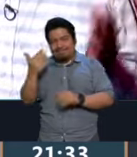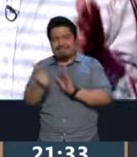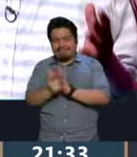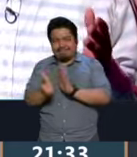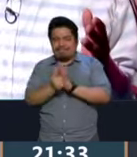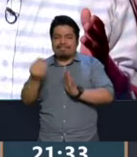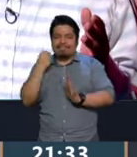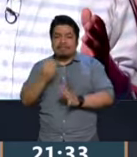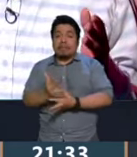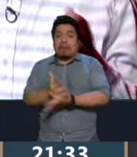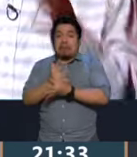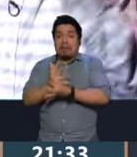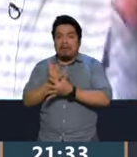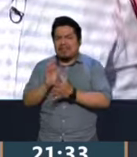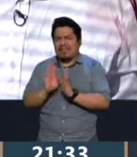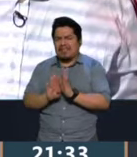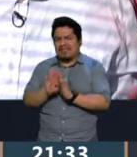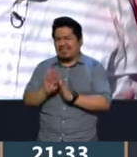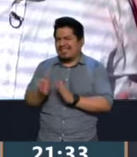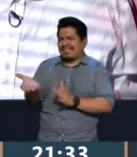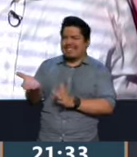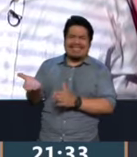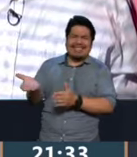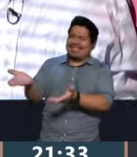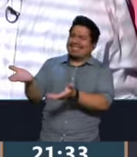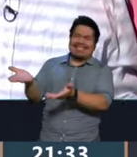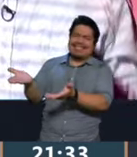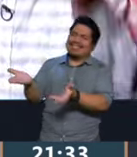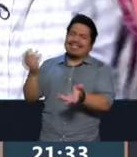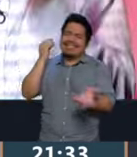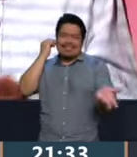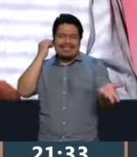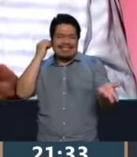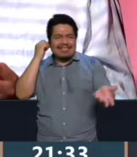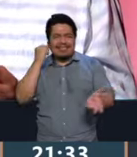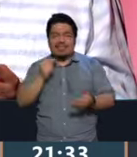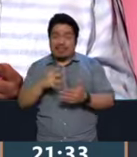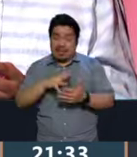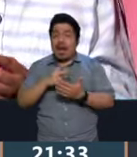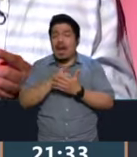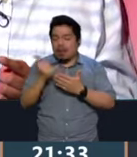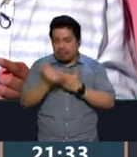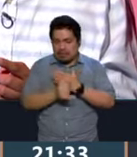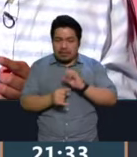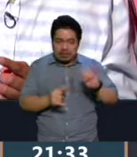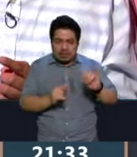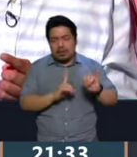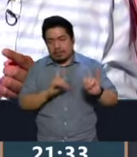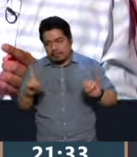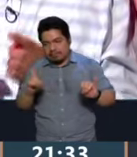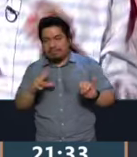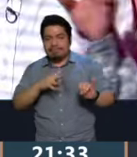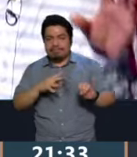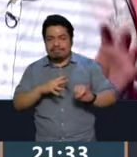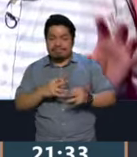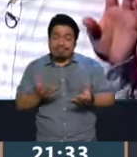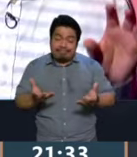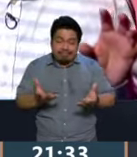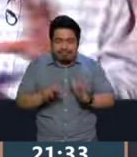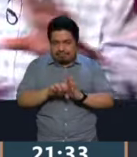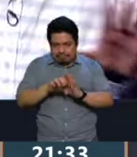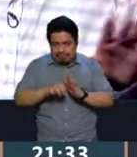Hoy viene a decir que es progresista cuando es una total mentira. Y tan si hay proyecto de izquierda como proyecto de derecha, cuando